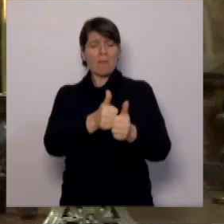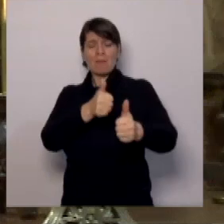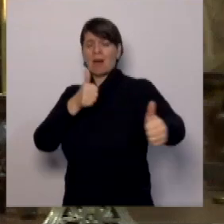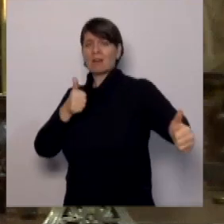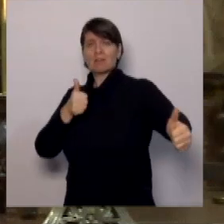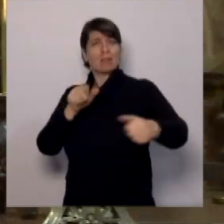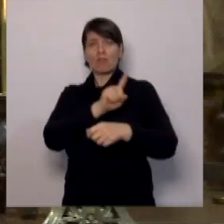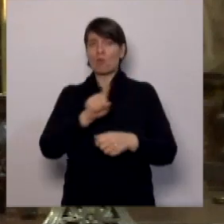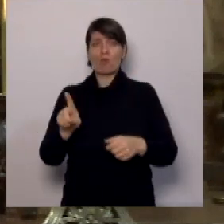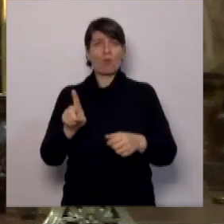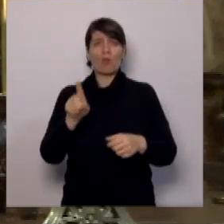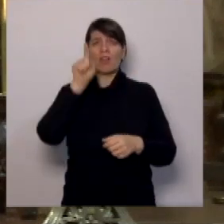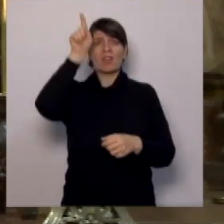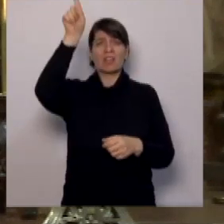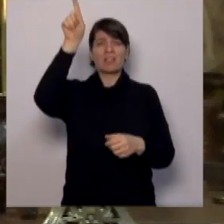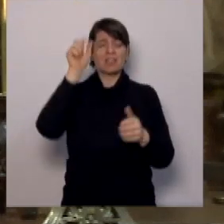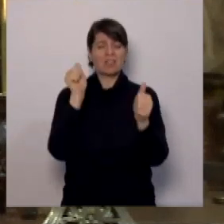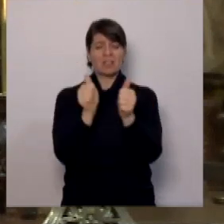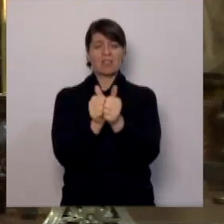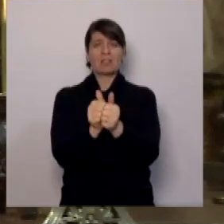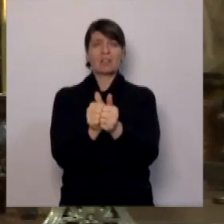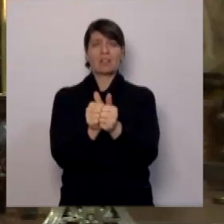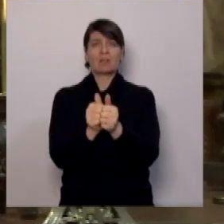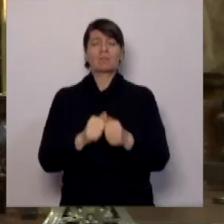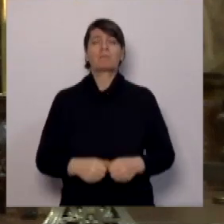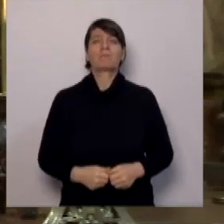Aparte de ti,